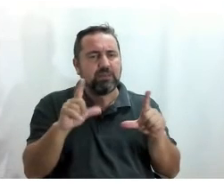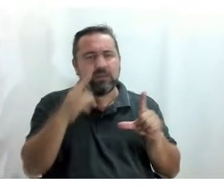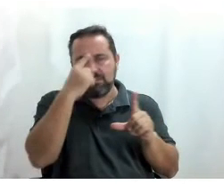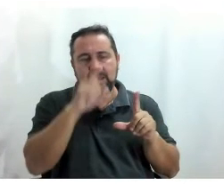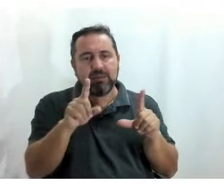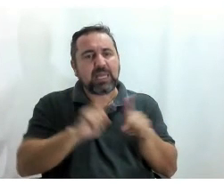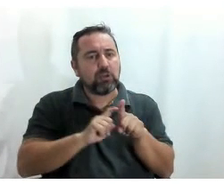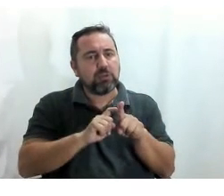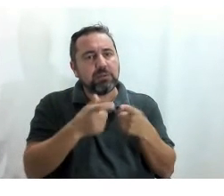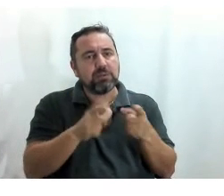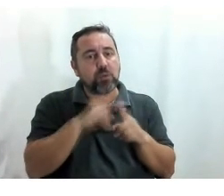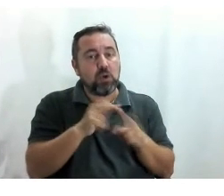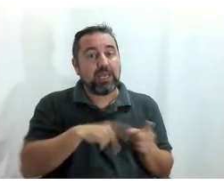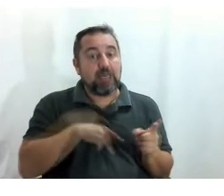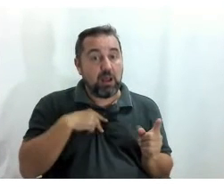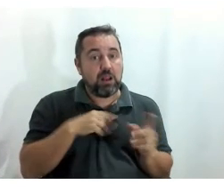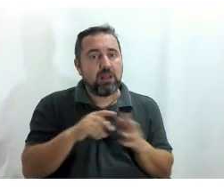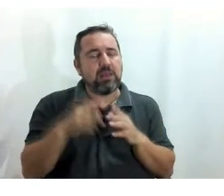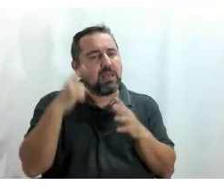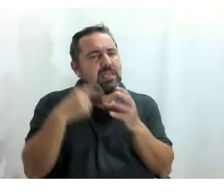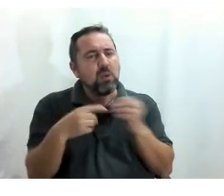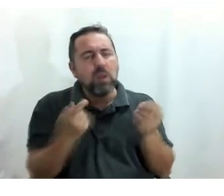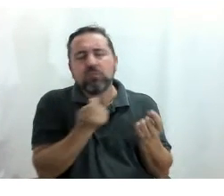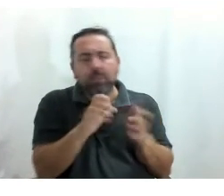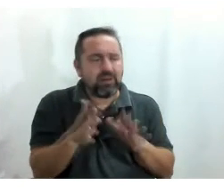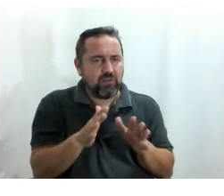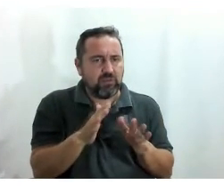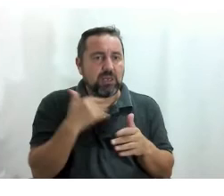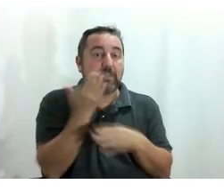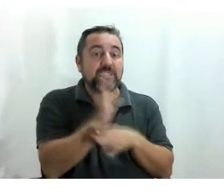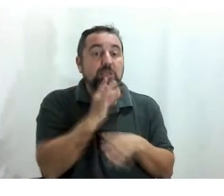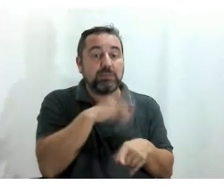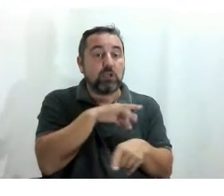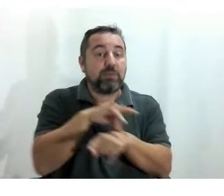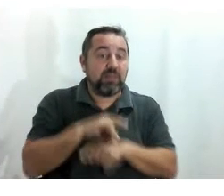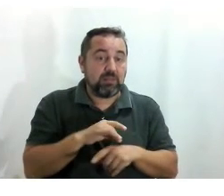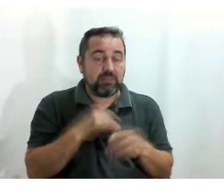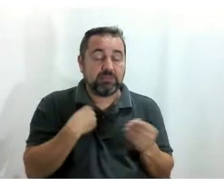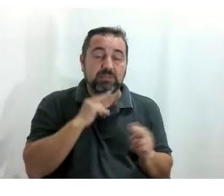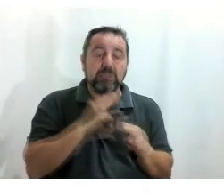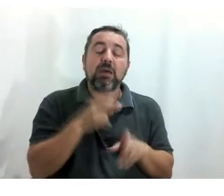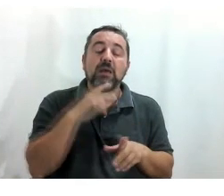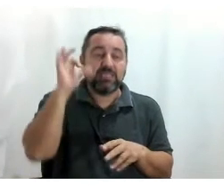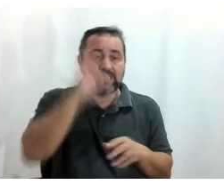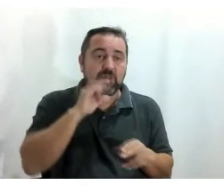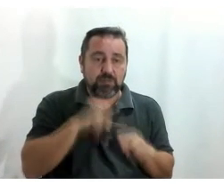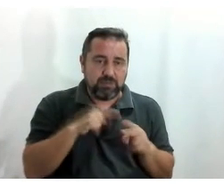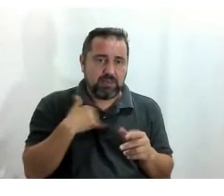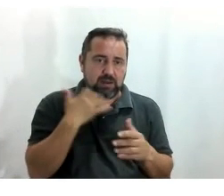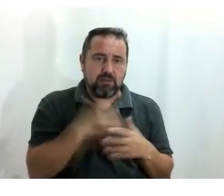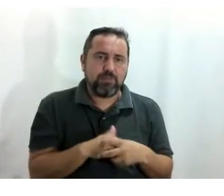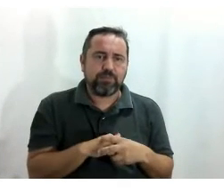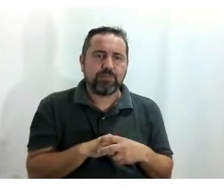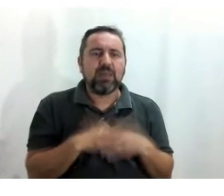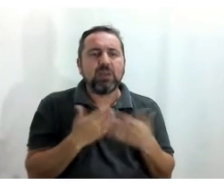fenotipo tanto general como neural muy semejante al que presentan los pacientes con este síndrome raro. En